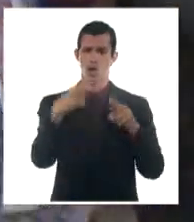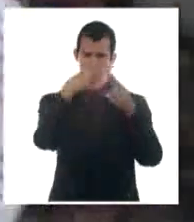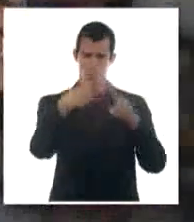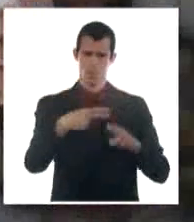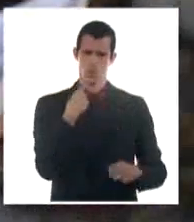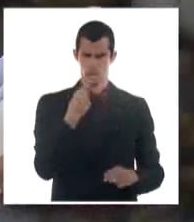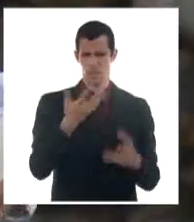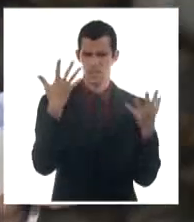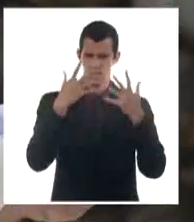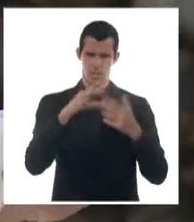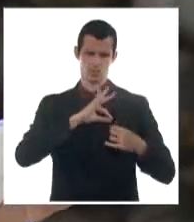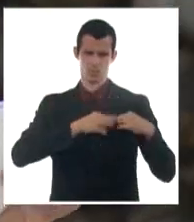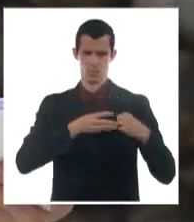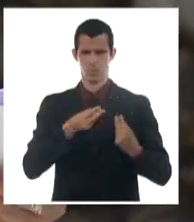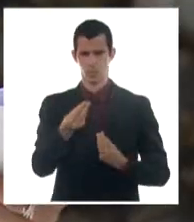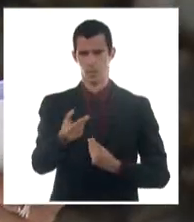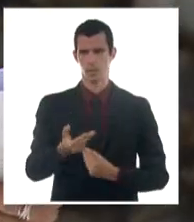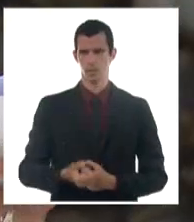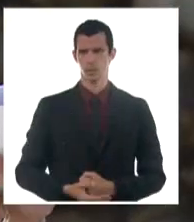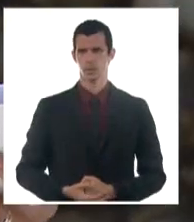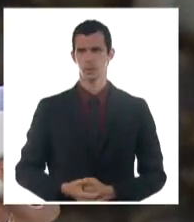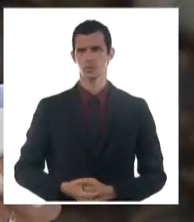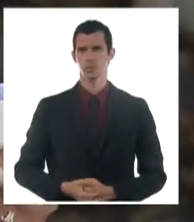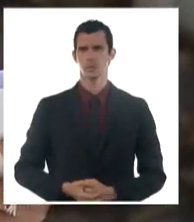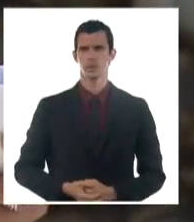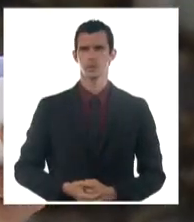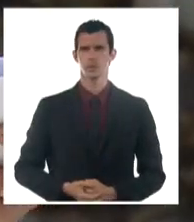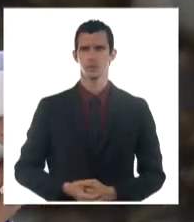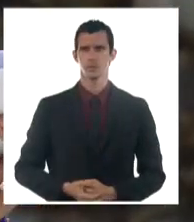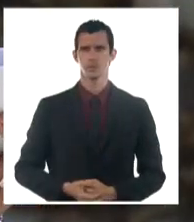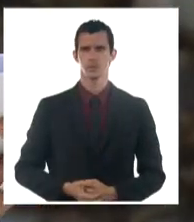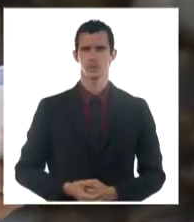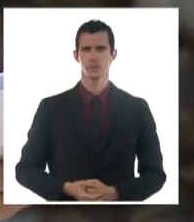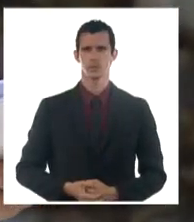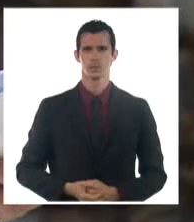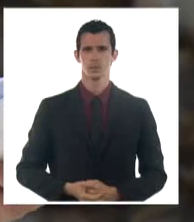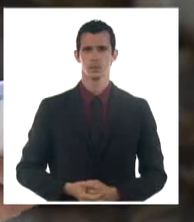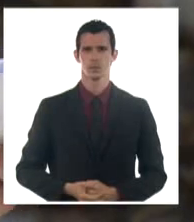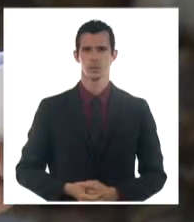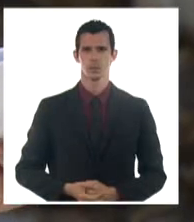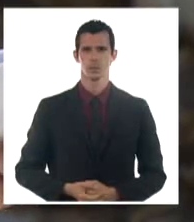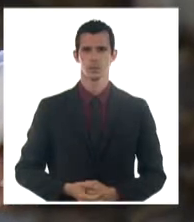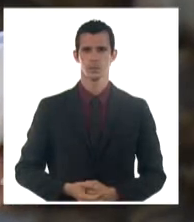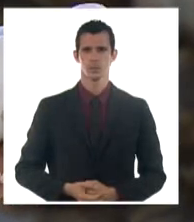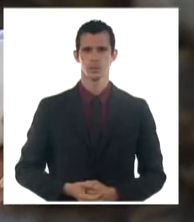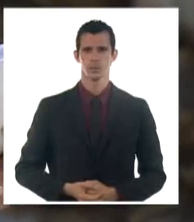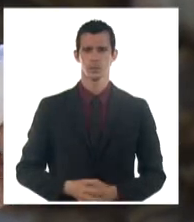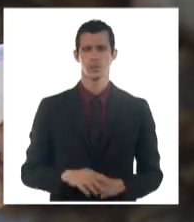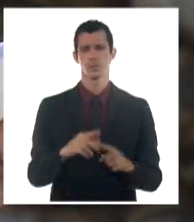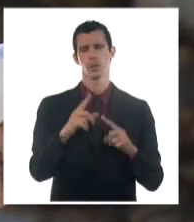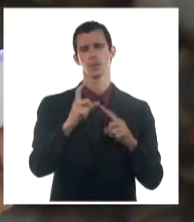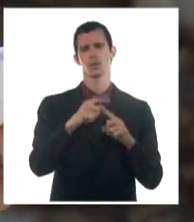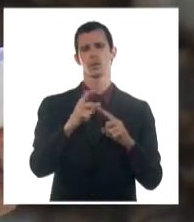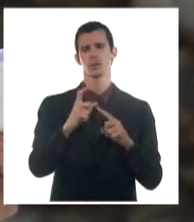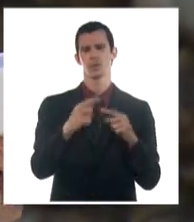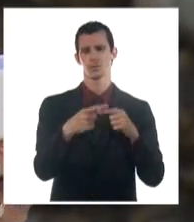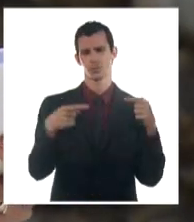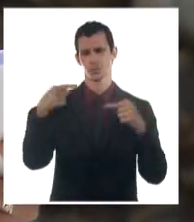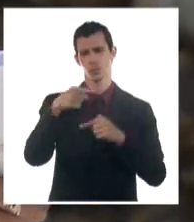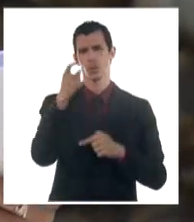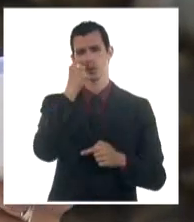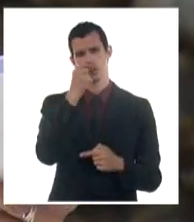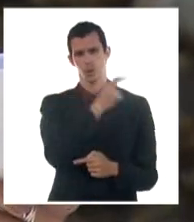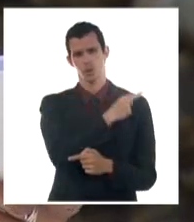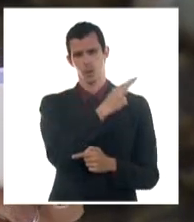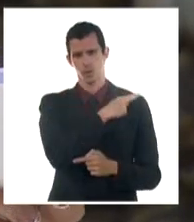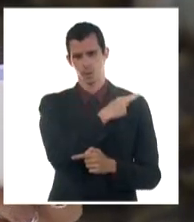compañeros. A propuesta del secretario general de la Central de Trabajadores de Cuba, el presidente de la República, en ejercicio